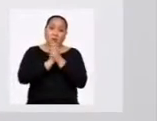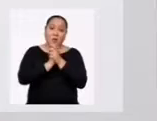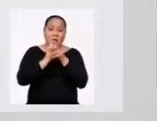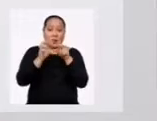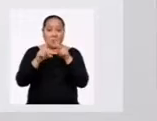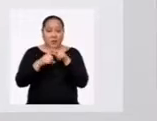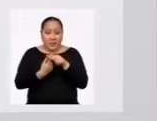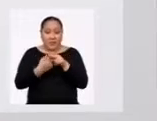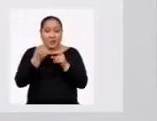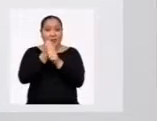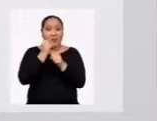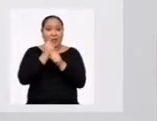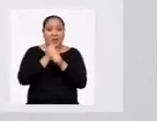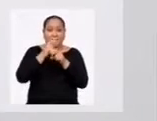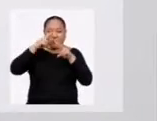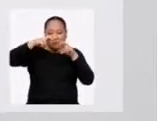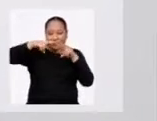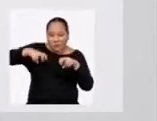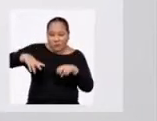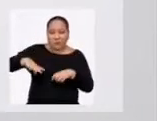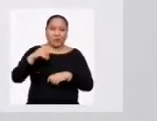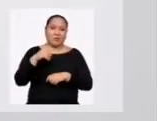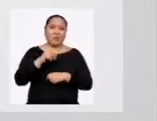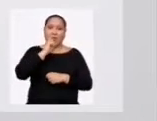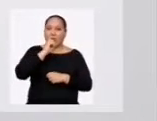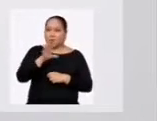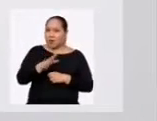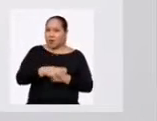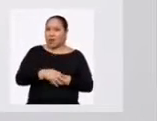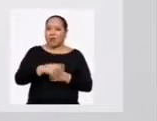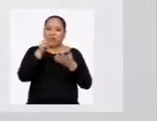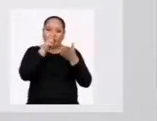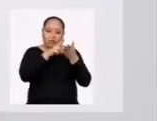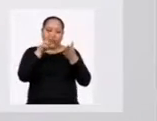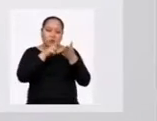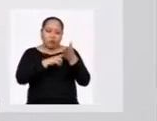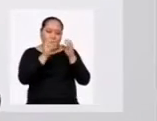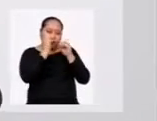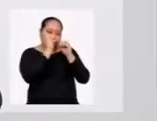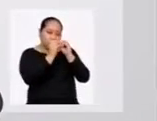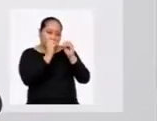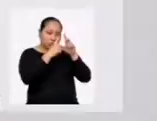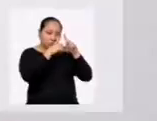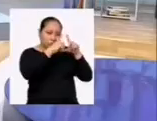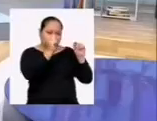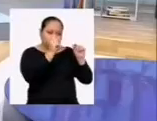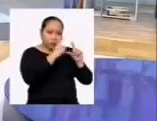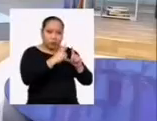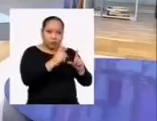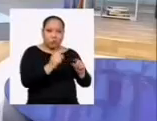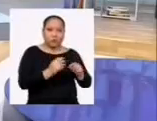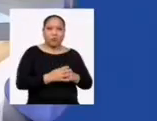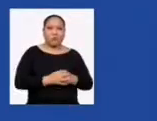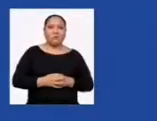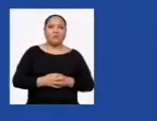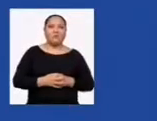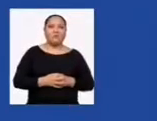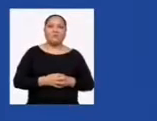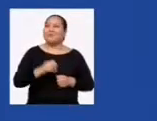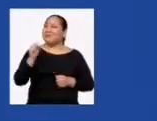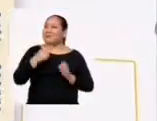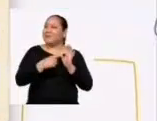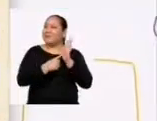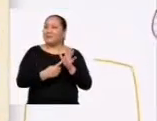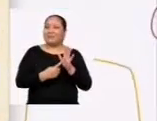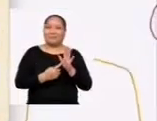en su revisión? Te propongo que lo vayamos leyendo y corrigiendo párrafo a párrafo. A ver, ahora lo